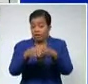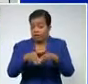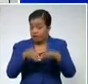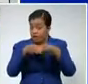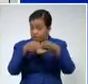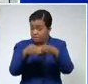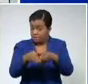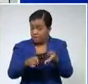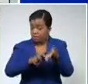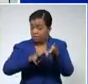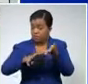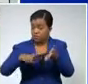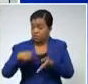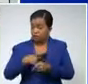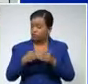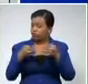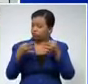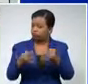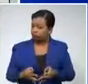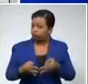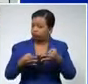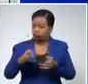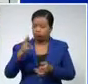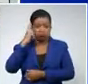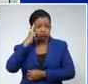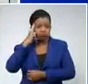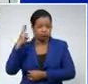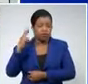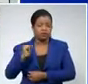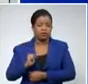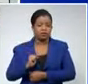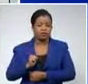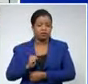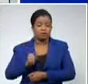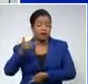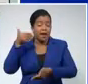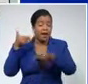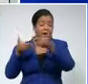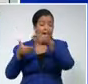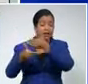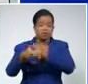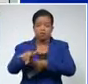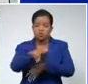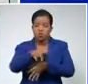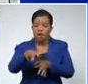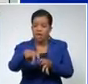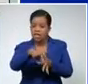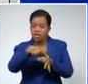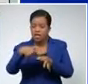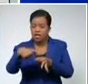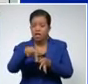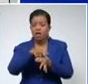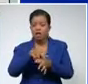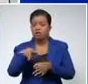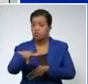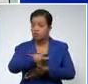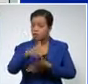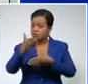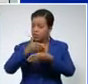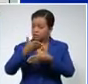recordamos, como fue el municipio especial Isla de la Juventud, como fue Santiago, como